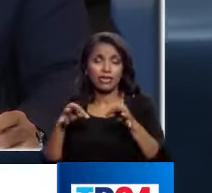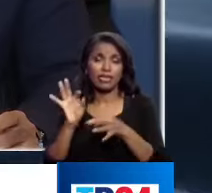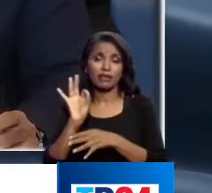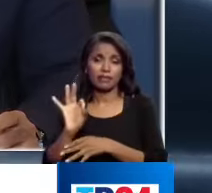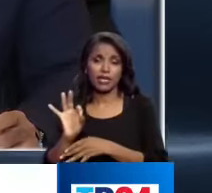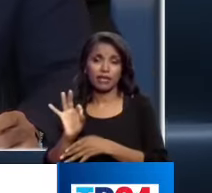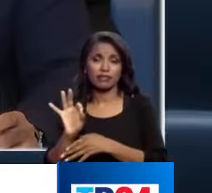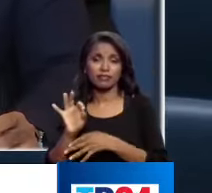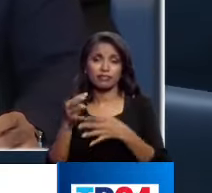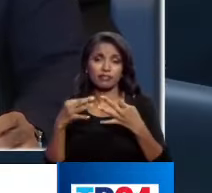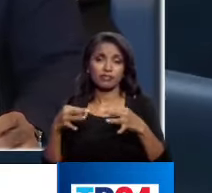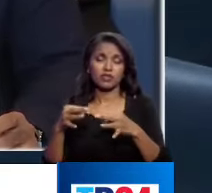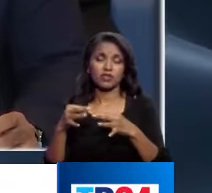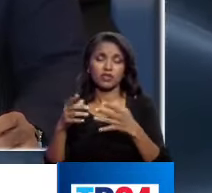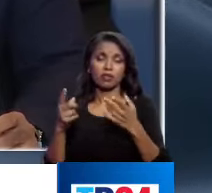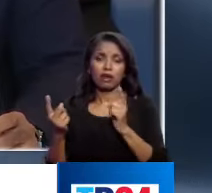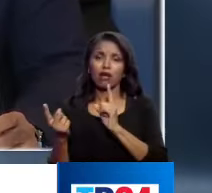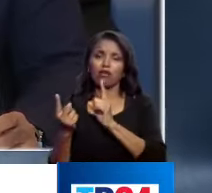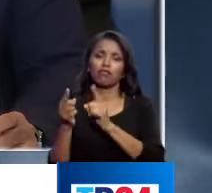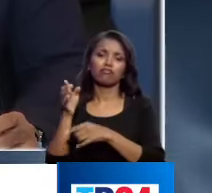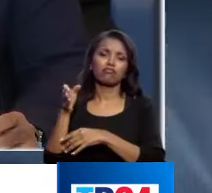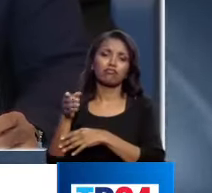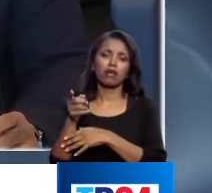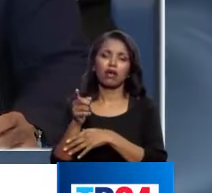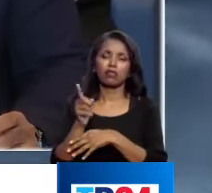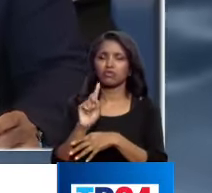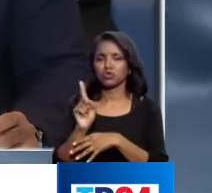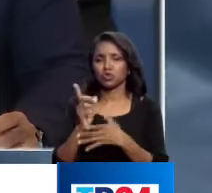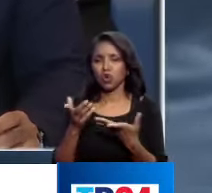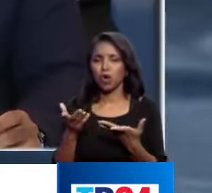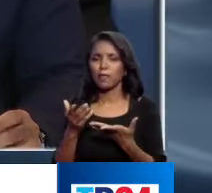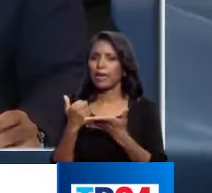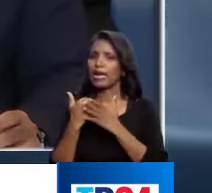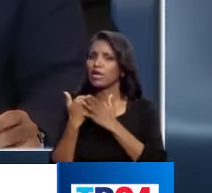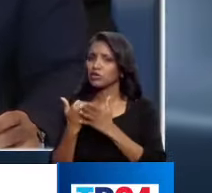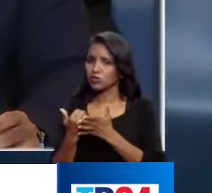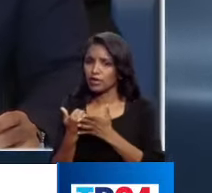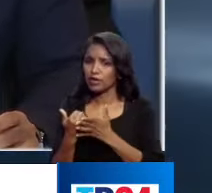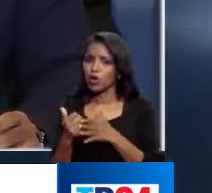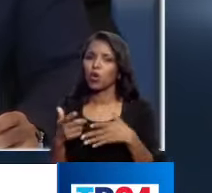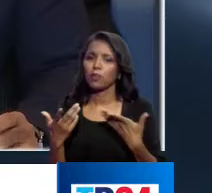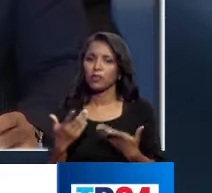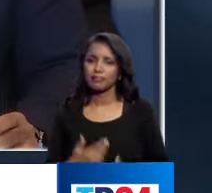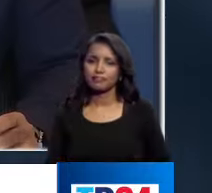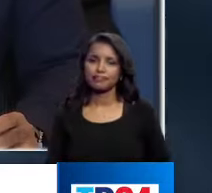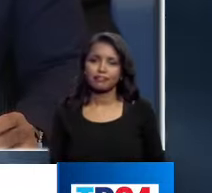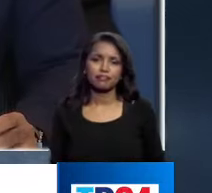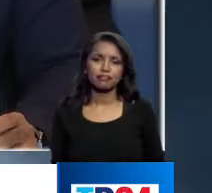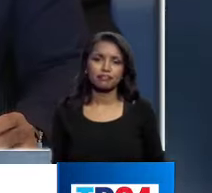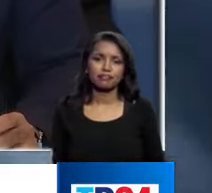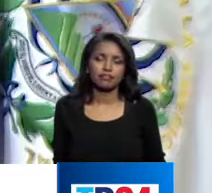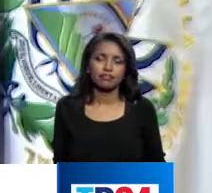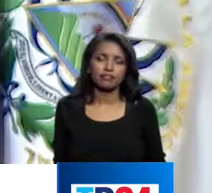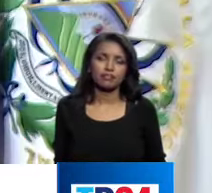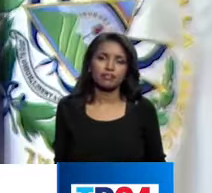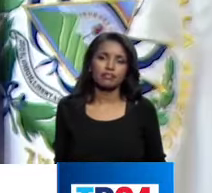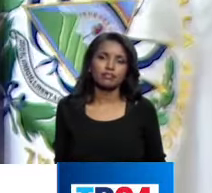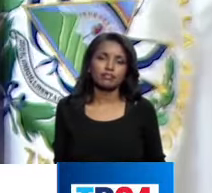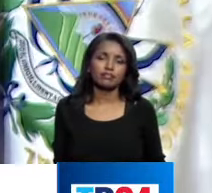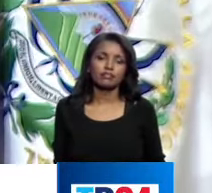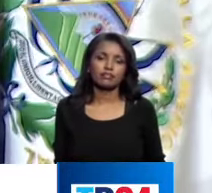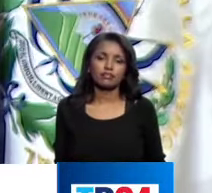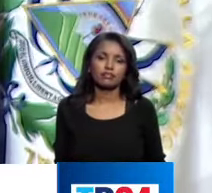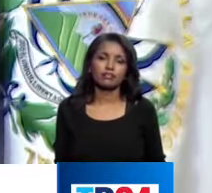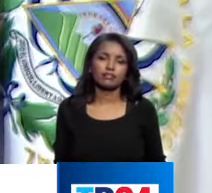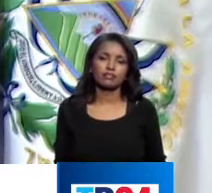no para que ataquen en el momento que se da el hecho delictivo, sino para prevenir que sean víctimas de la delincuencia. Mira,